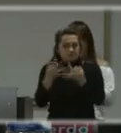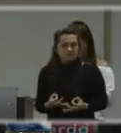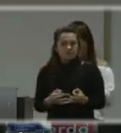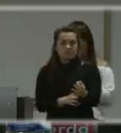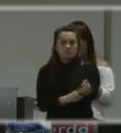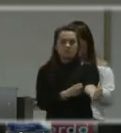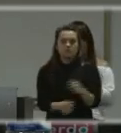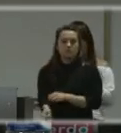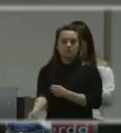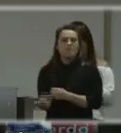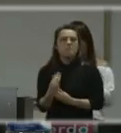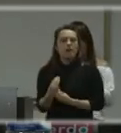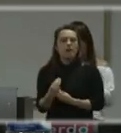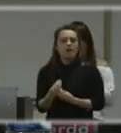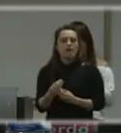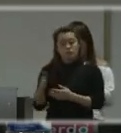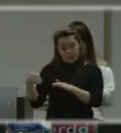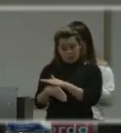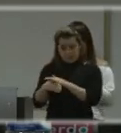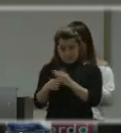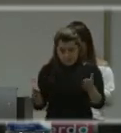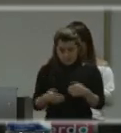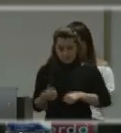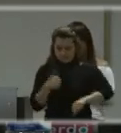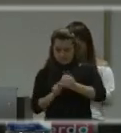para lograr la accesibilidad.